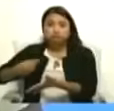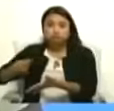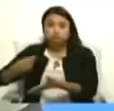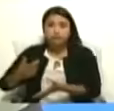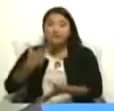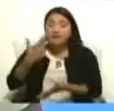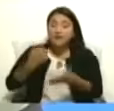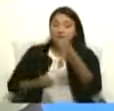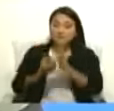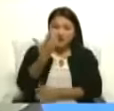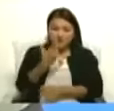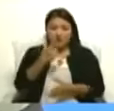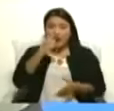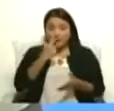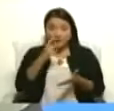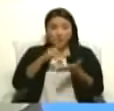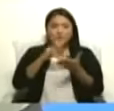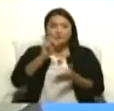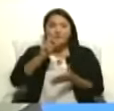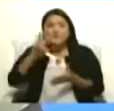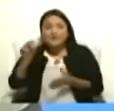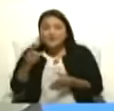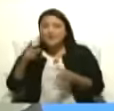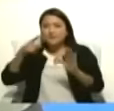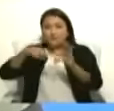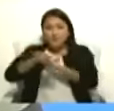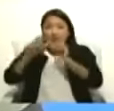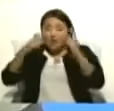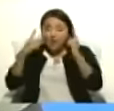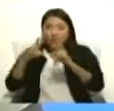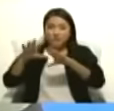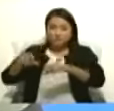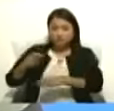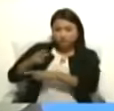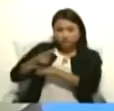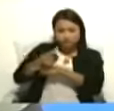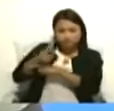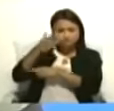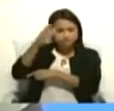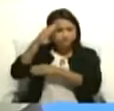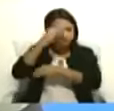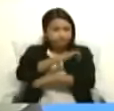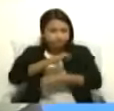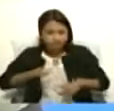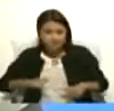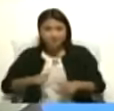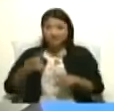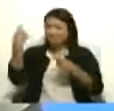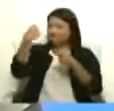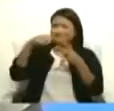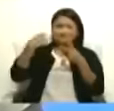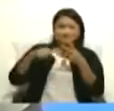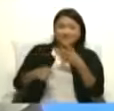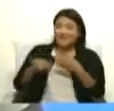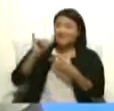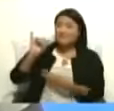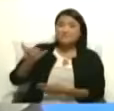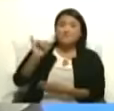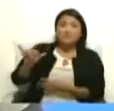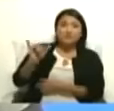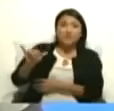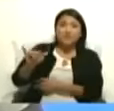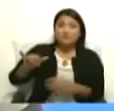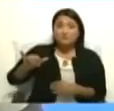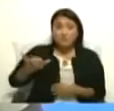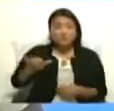mayo del año 2020 los que decían que vinieran los Marines para que preñar a nuestras mujeres son los mismos